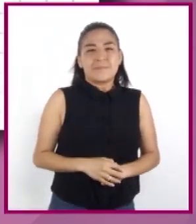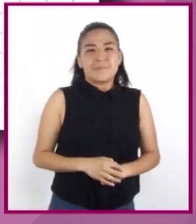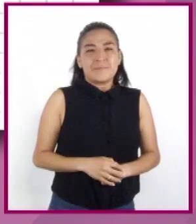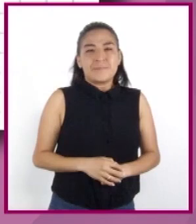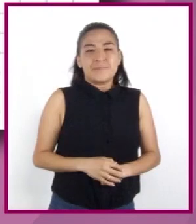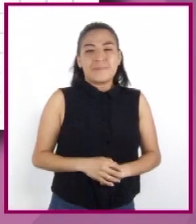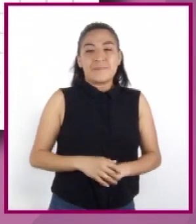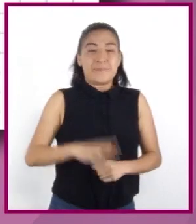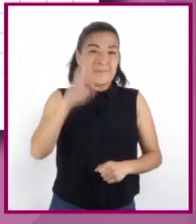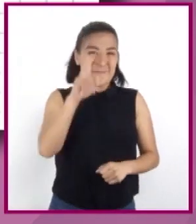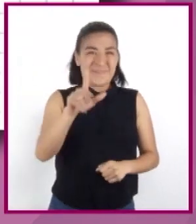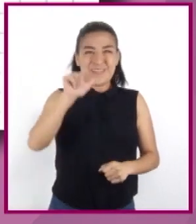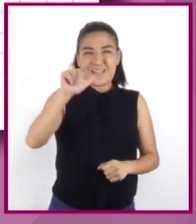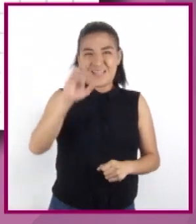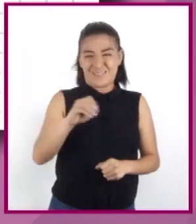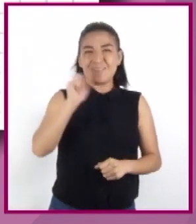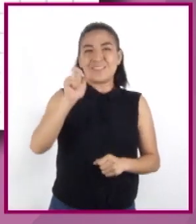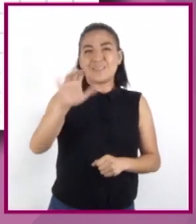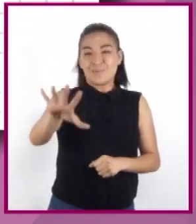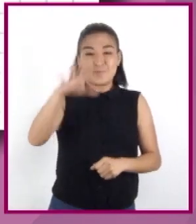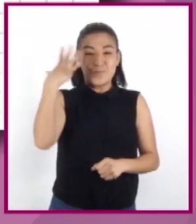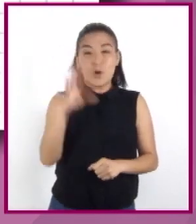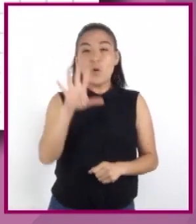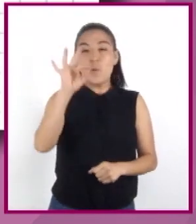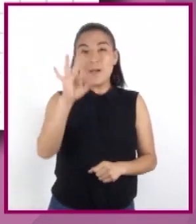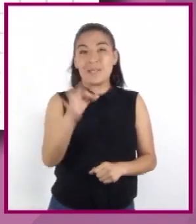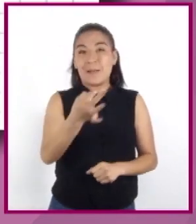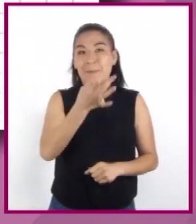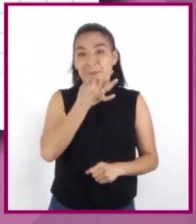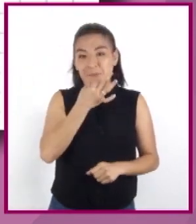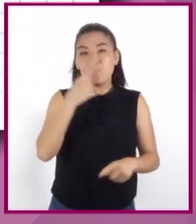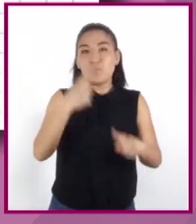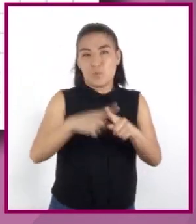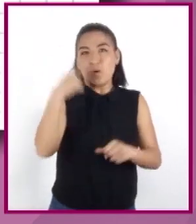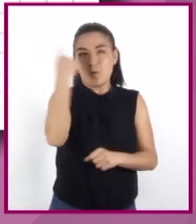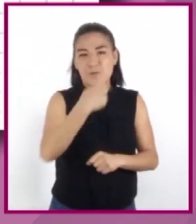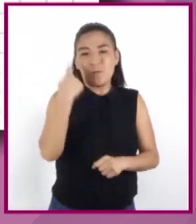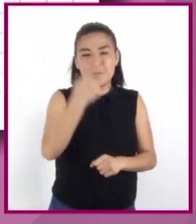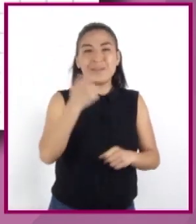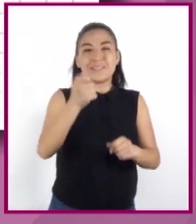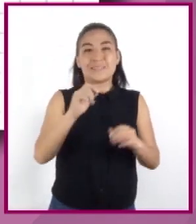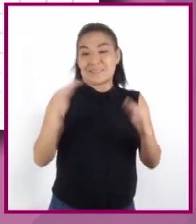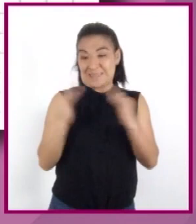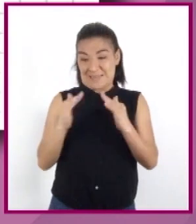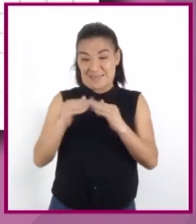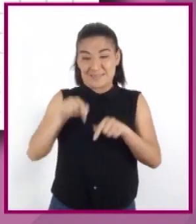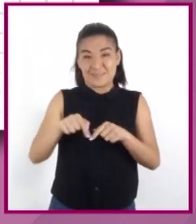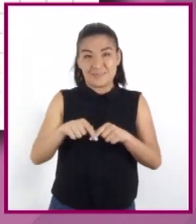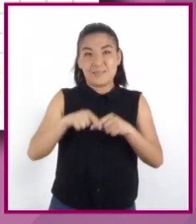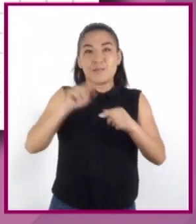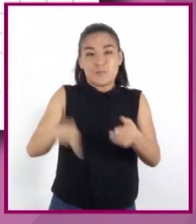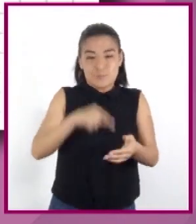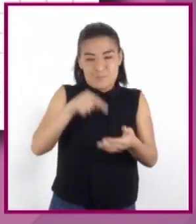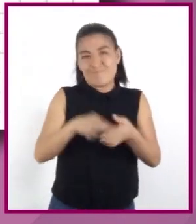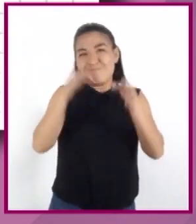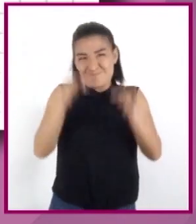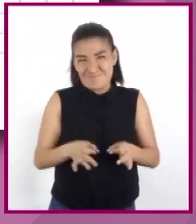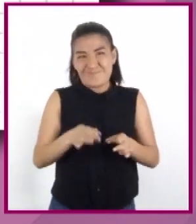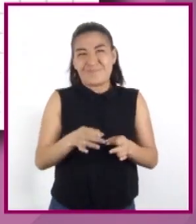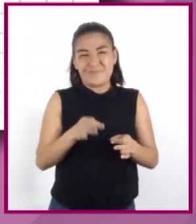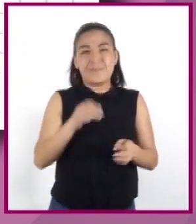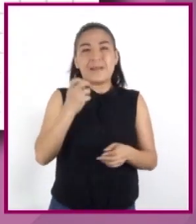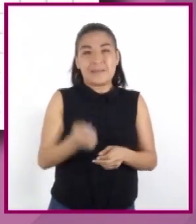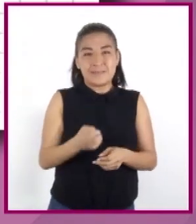Tomando en cuenta que Lalo viaja a 40 kilómetros por hora y está partiendo de su casa o nuestro origen, aquí,